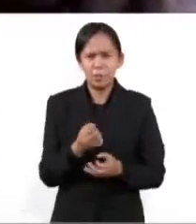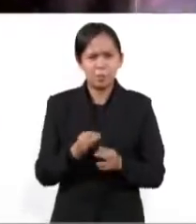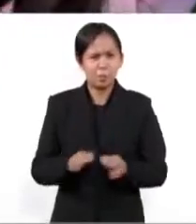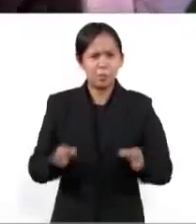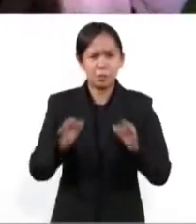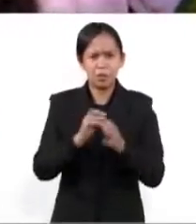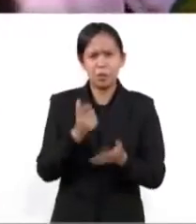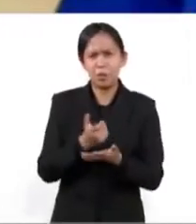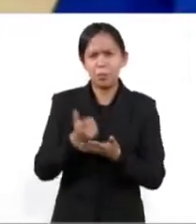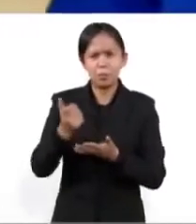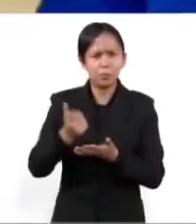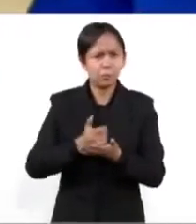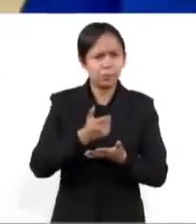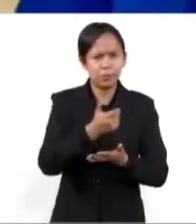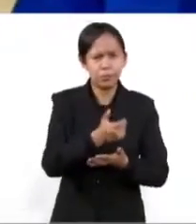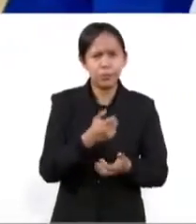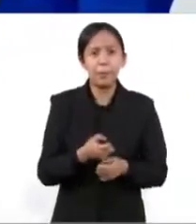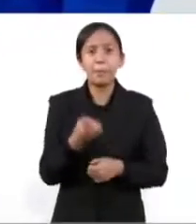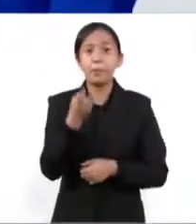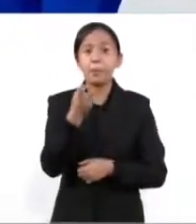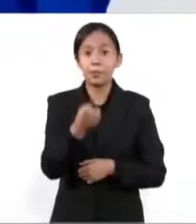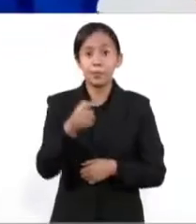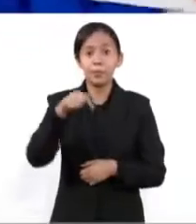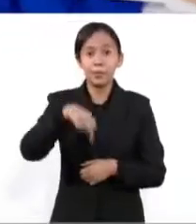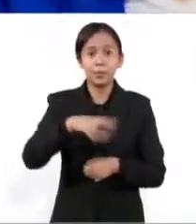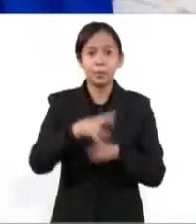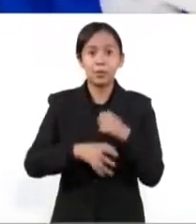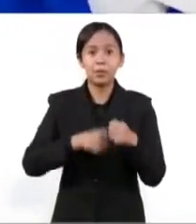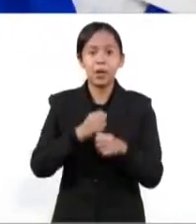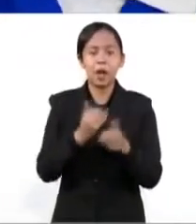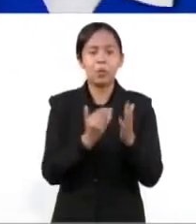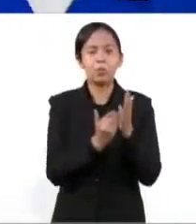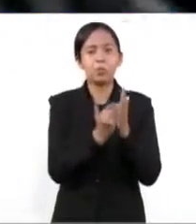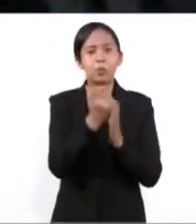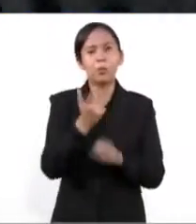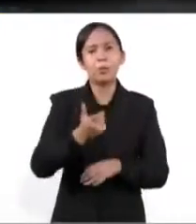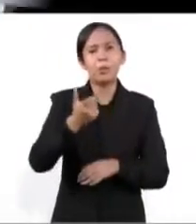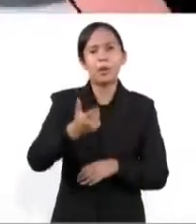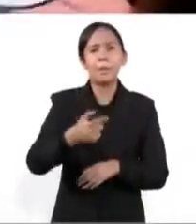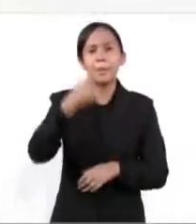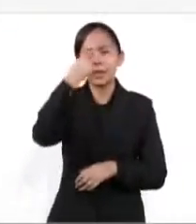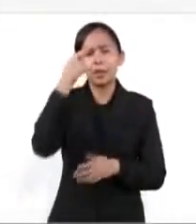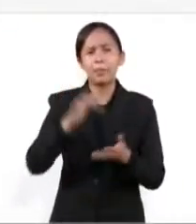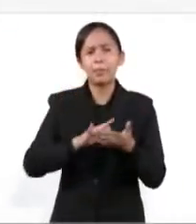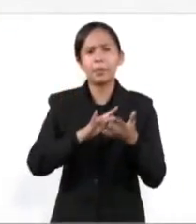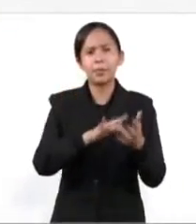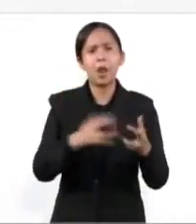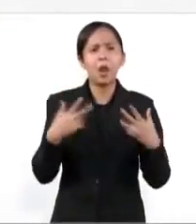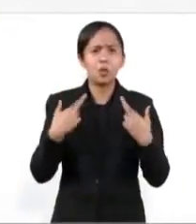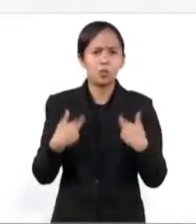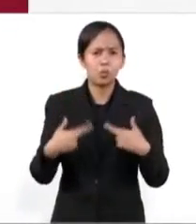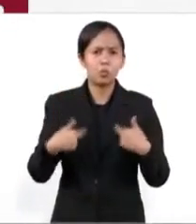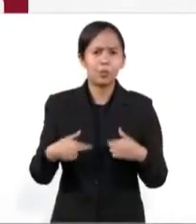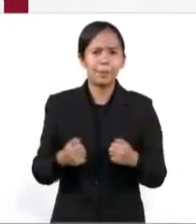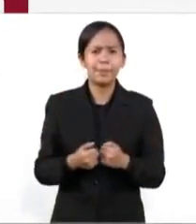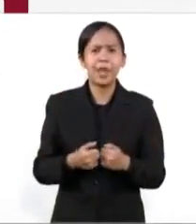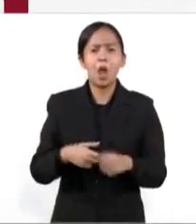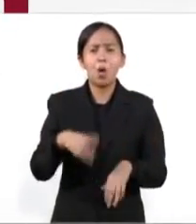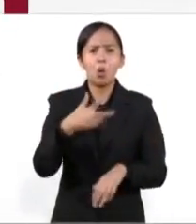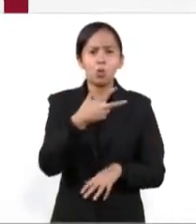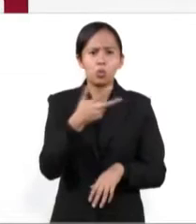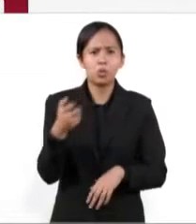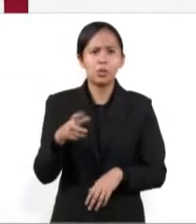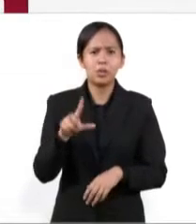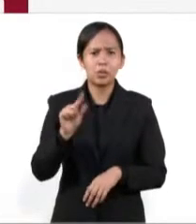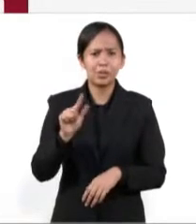las madres y padres de familia. Por ello, en este nuevo ciclo se incrementó el monto del apoyo de uniformes y útiles escolares a 870 pesos